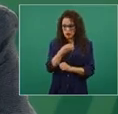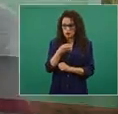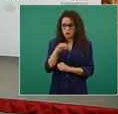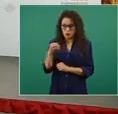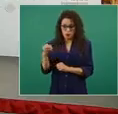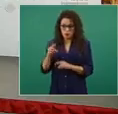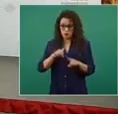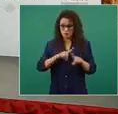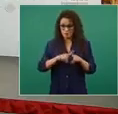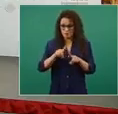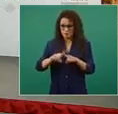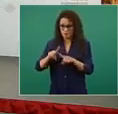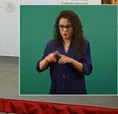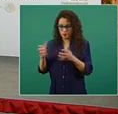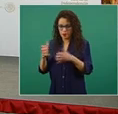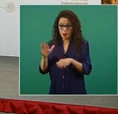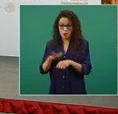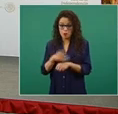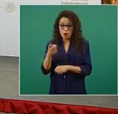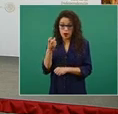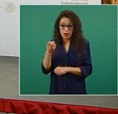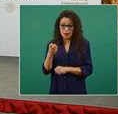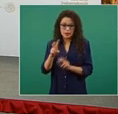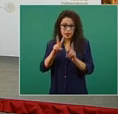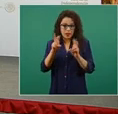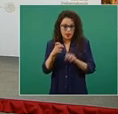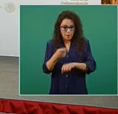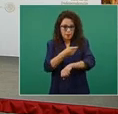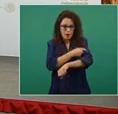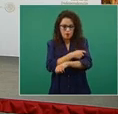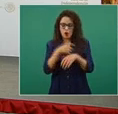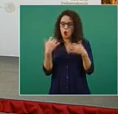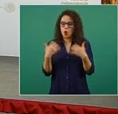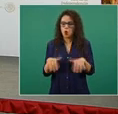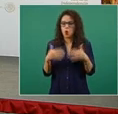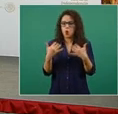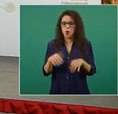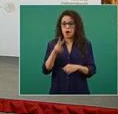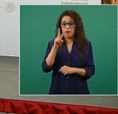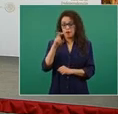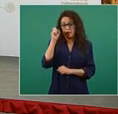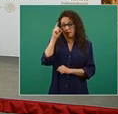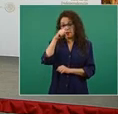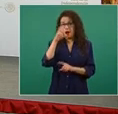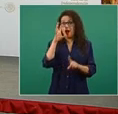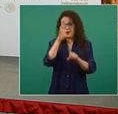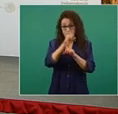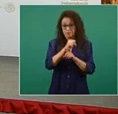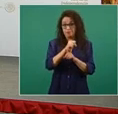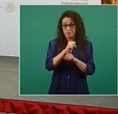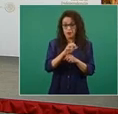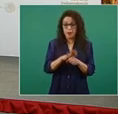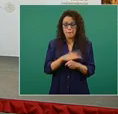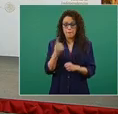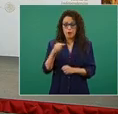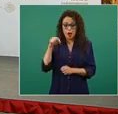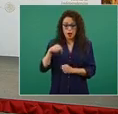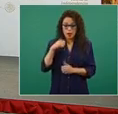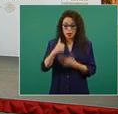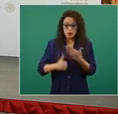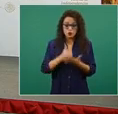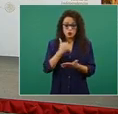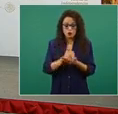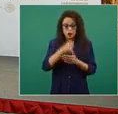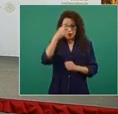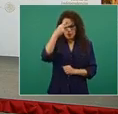operativos de vacunación representan un reto. En este momento se nos presenta un escenario en la Ciudad de México, de